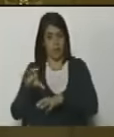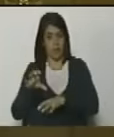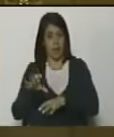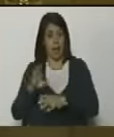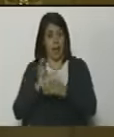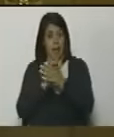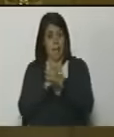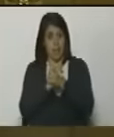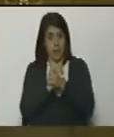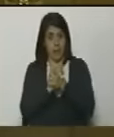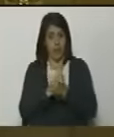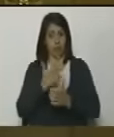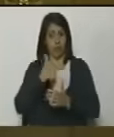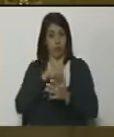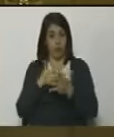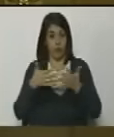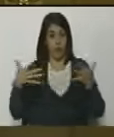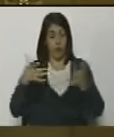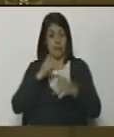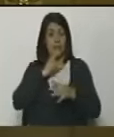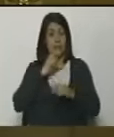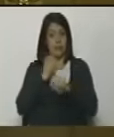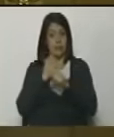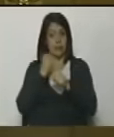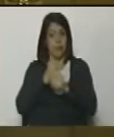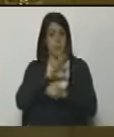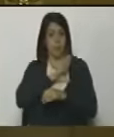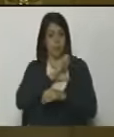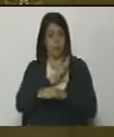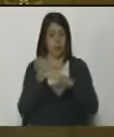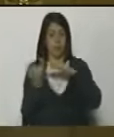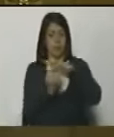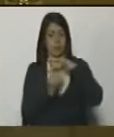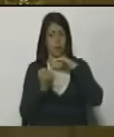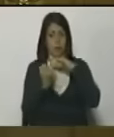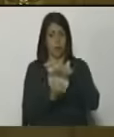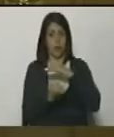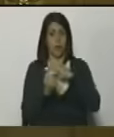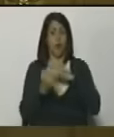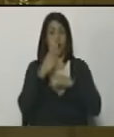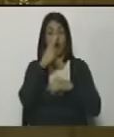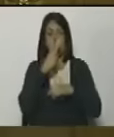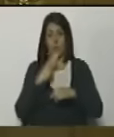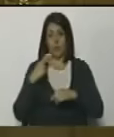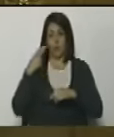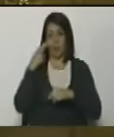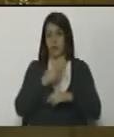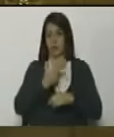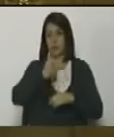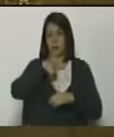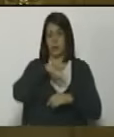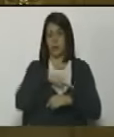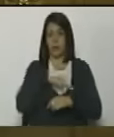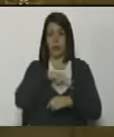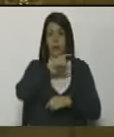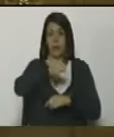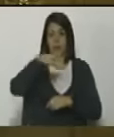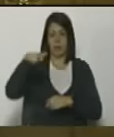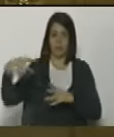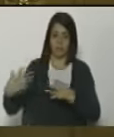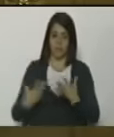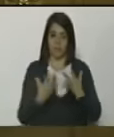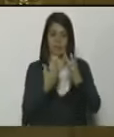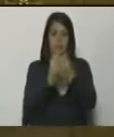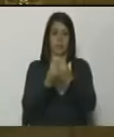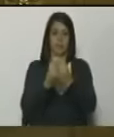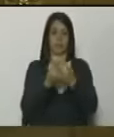Queridos colegas, nos quedan grandes desafíos propios de esta institución que tiene el compromiso con nuestro electorado de